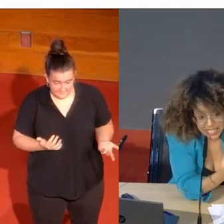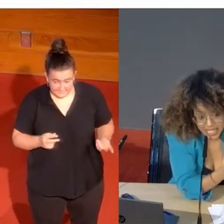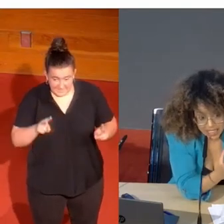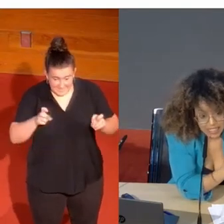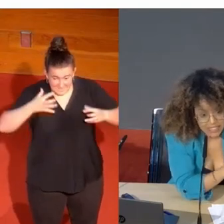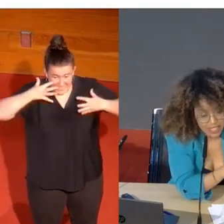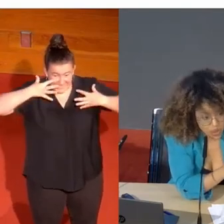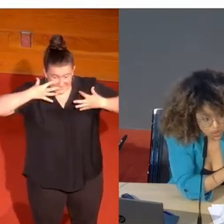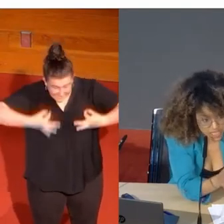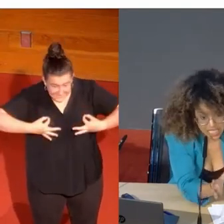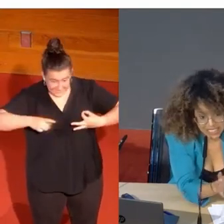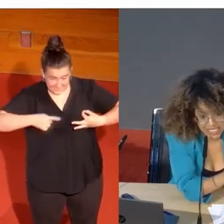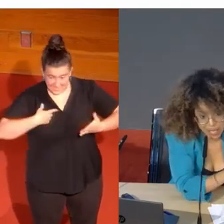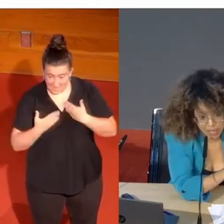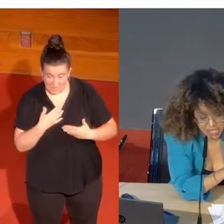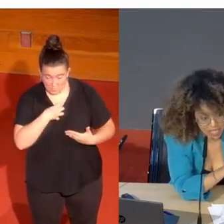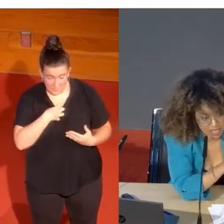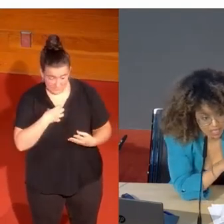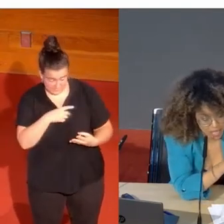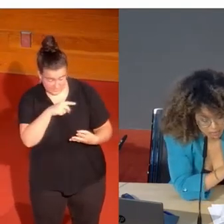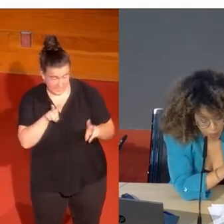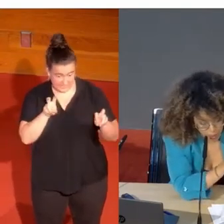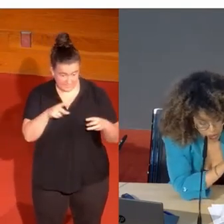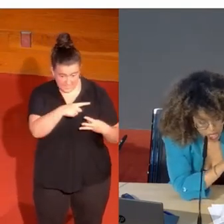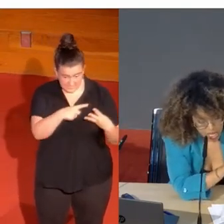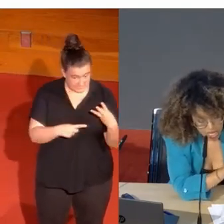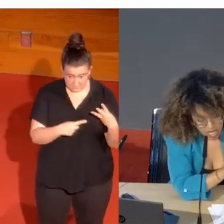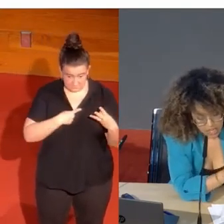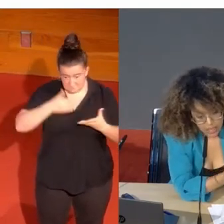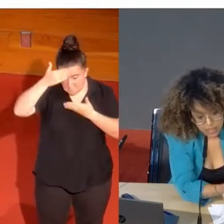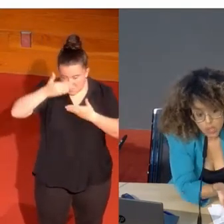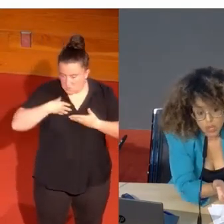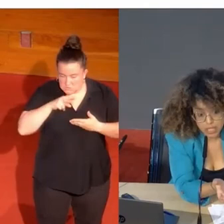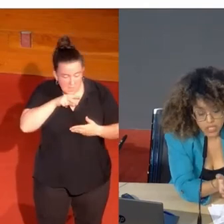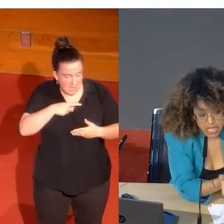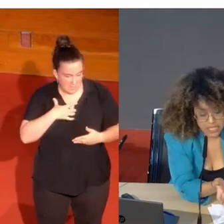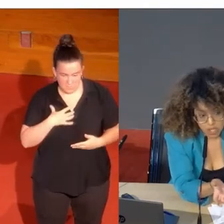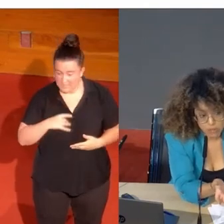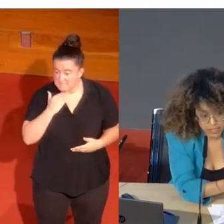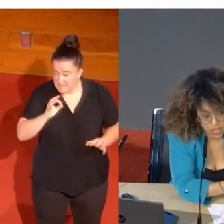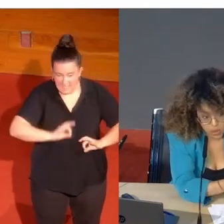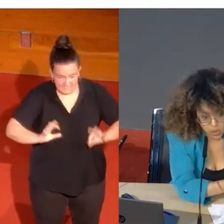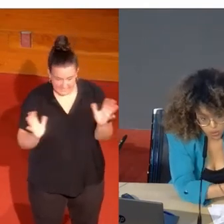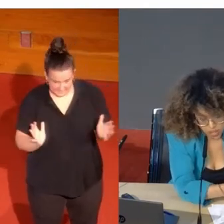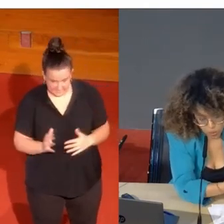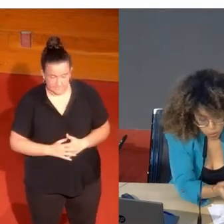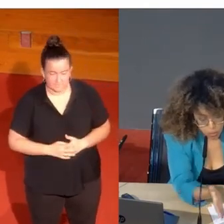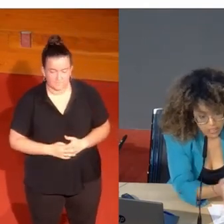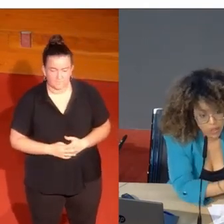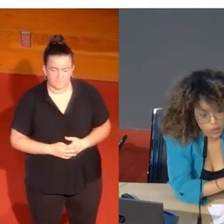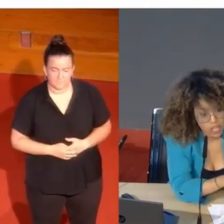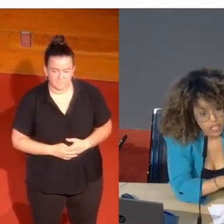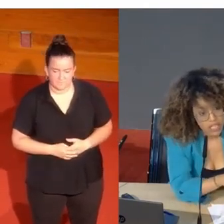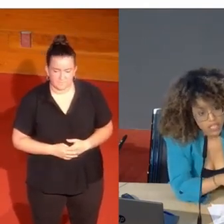de la realidad de estos tres grandes temas en en Marruecos eh También es una presión a la que se someten y eso lo